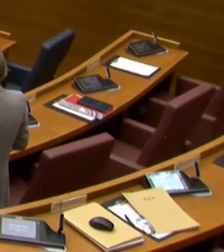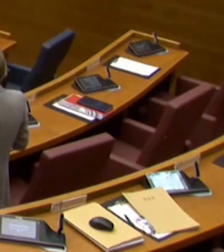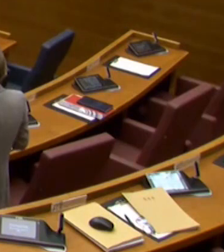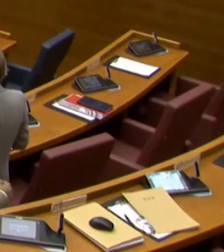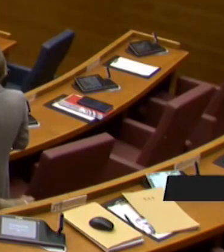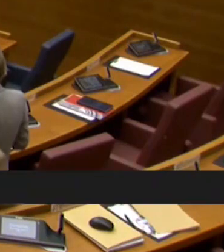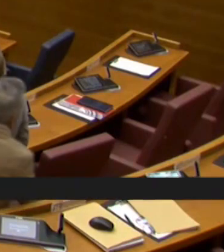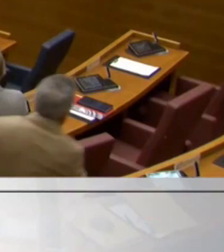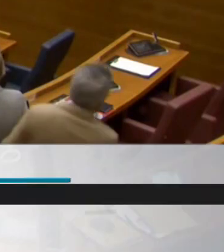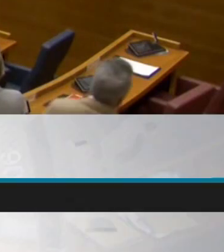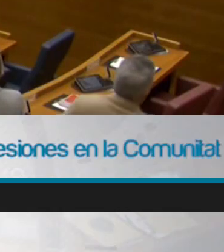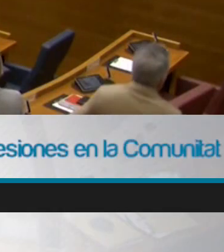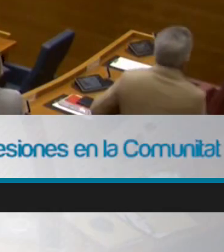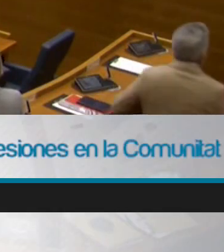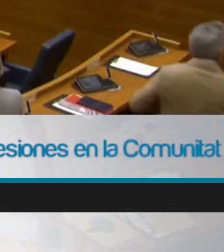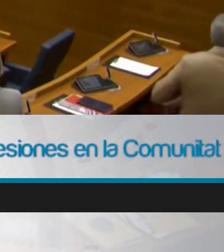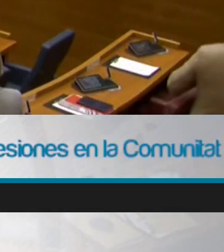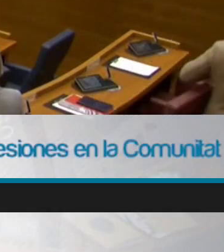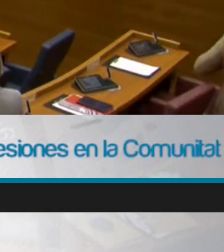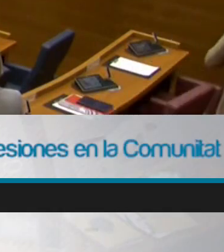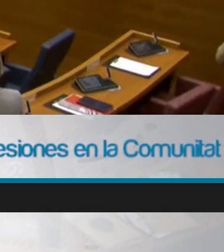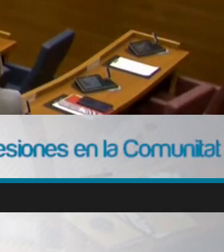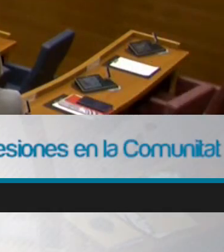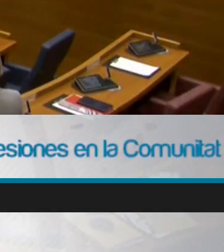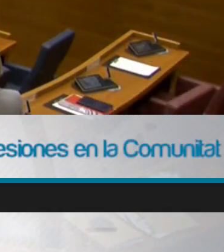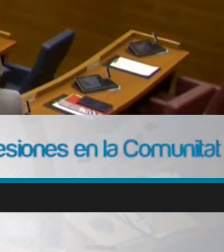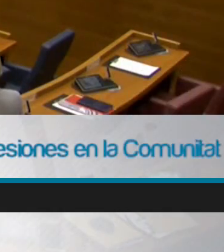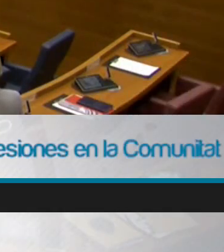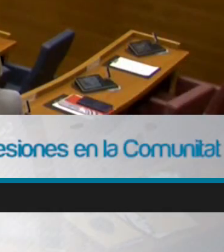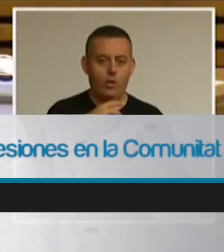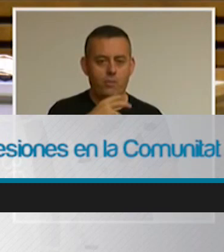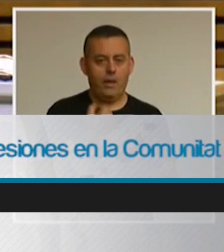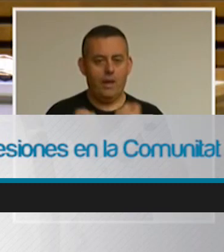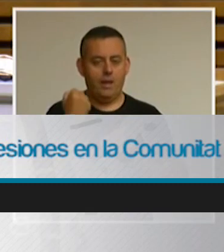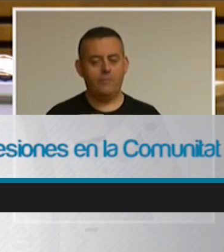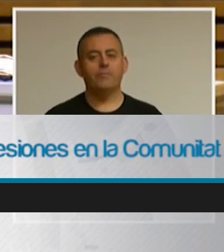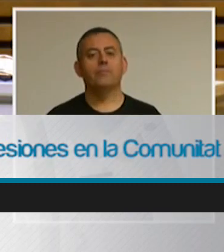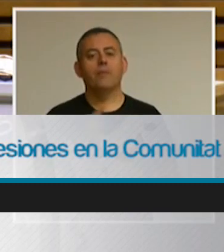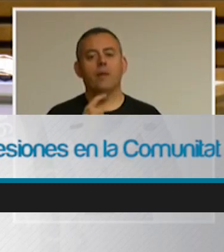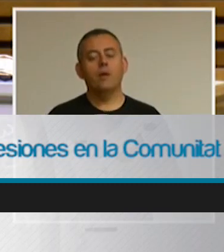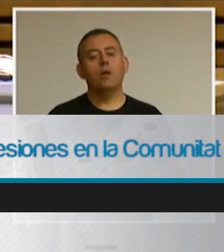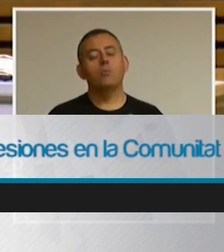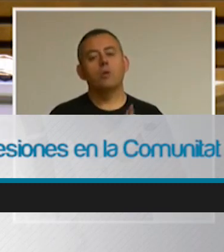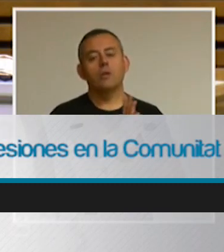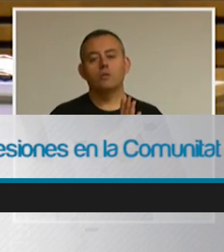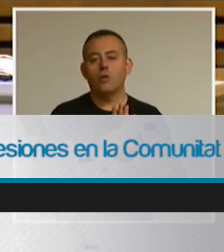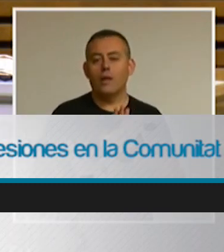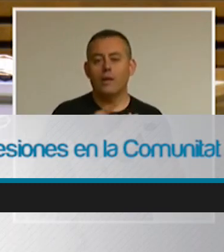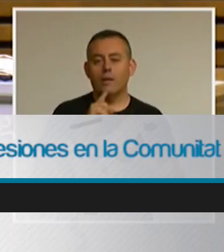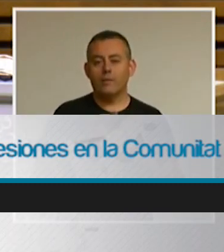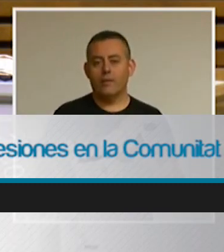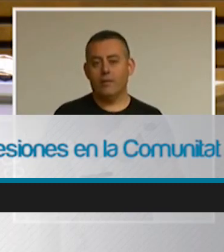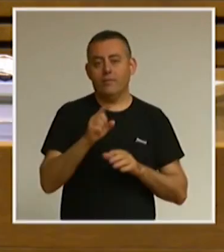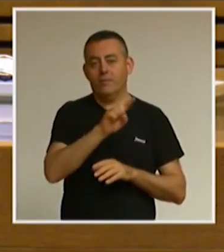El Pleno de las Cortes Valencianas ha aprobado con los votos de Partido Popular y Vox la primera medida económica adoptada por el Consell de